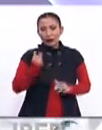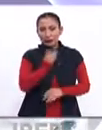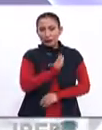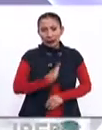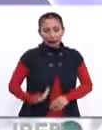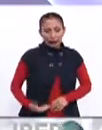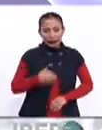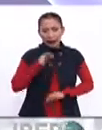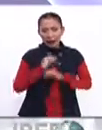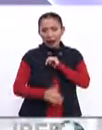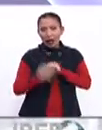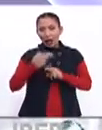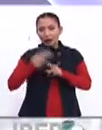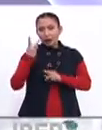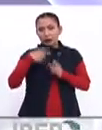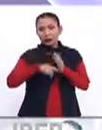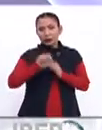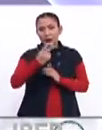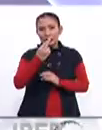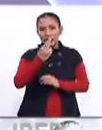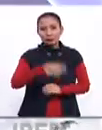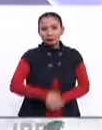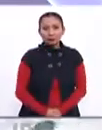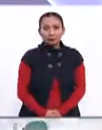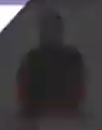mandato que concluirá en el